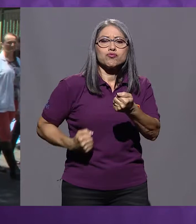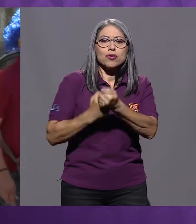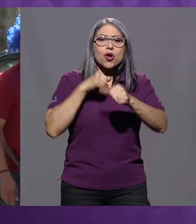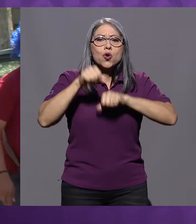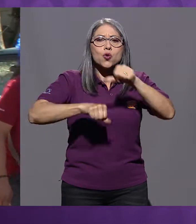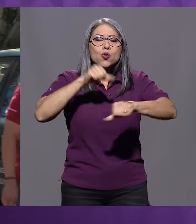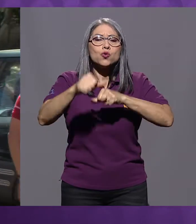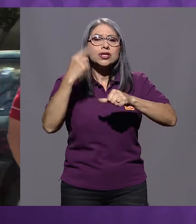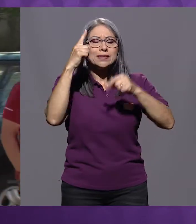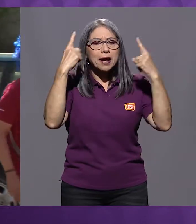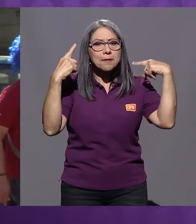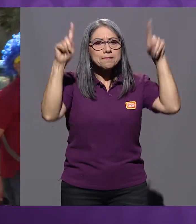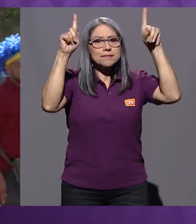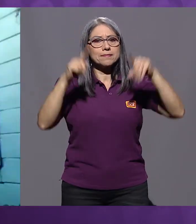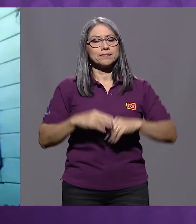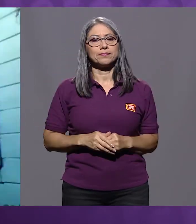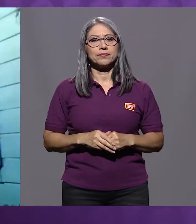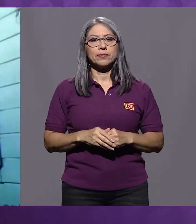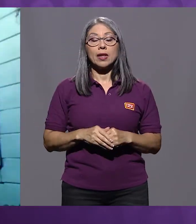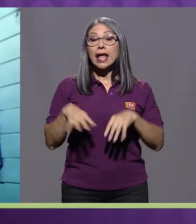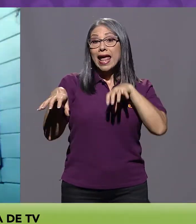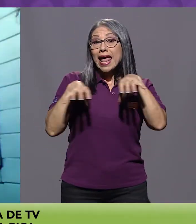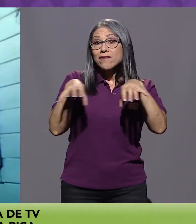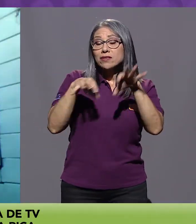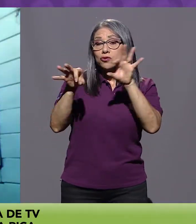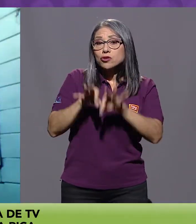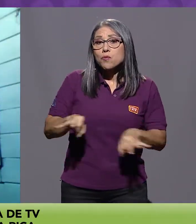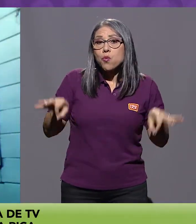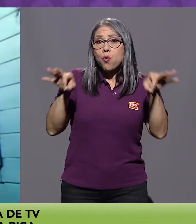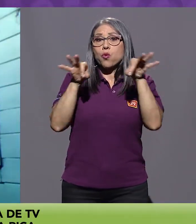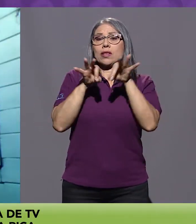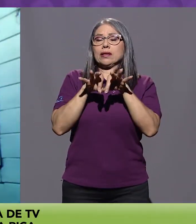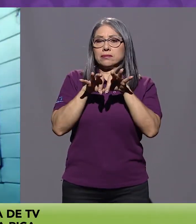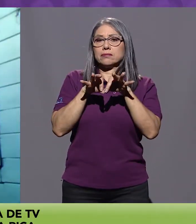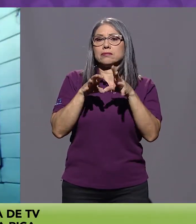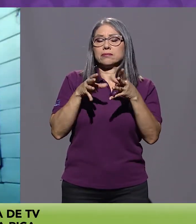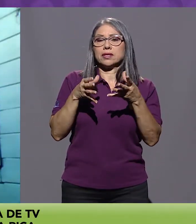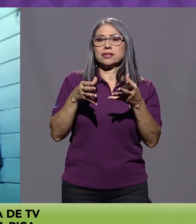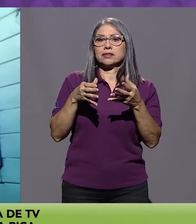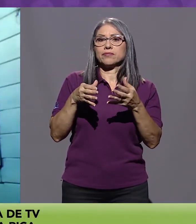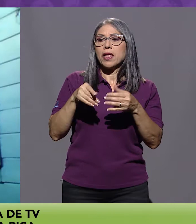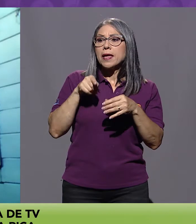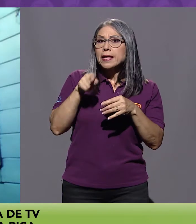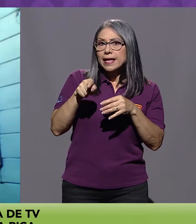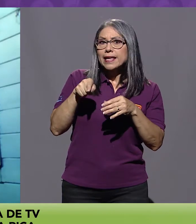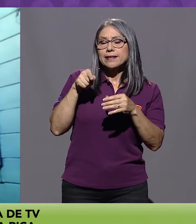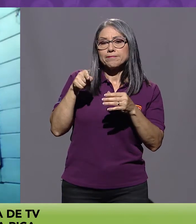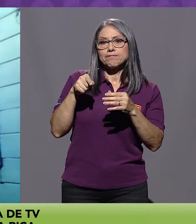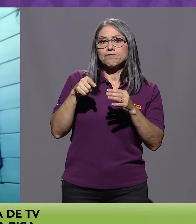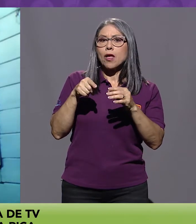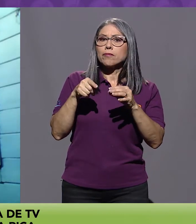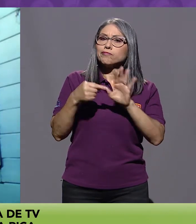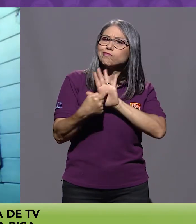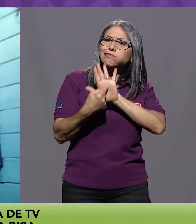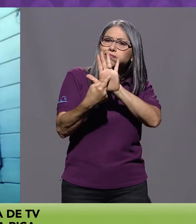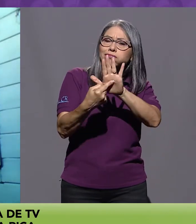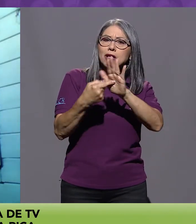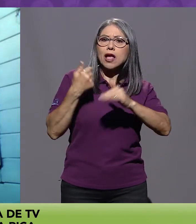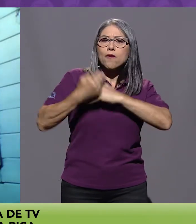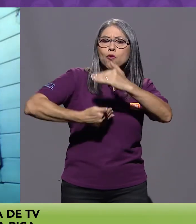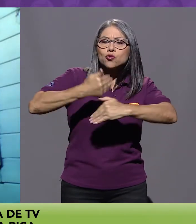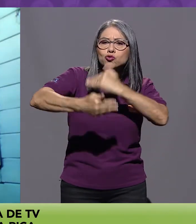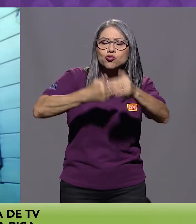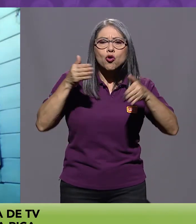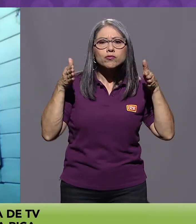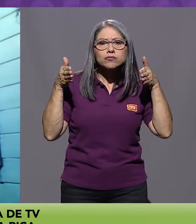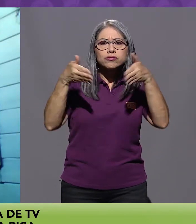estos logros. Bueno, eventos importantes que hayan marcado lo que ha sido esta evolución en el enfoque de los derechos de